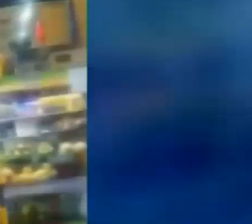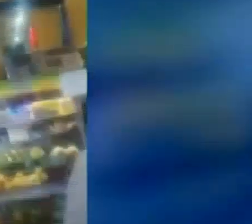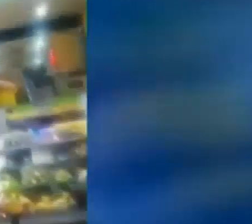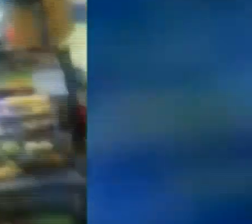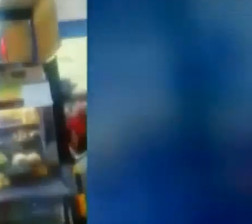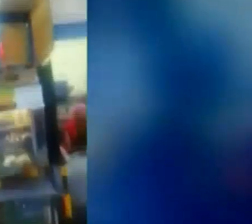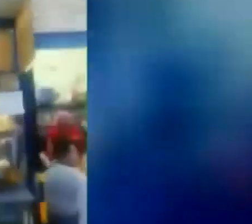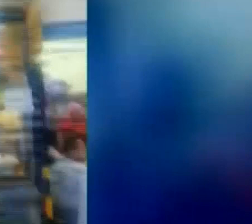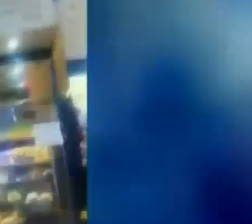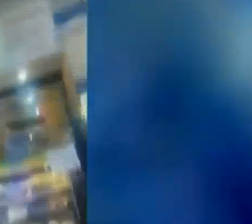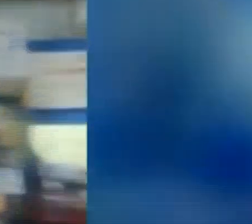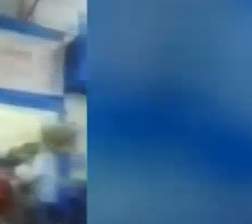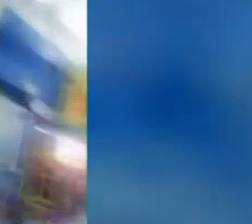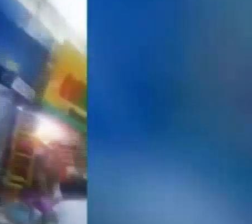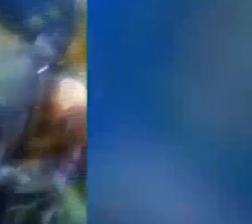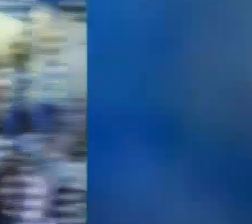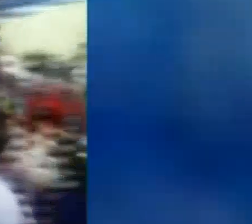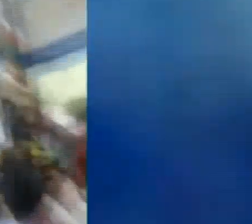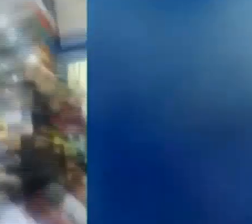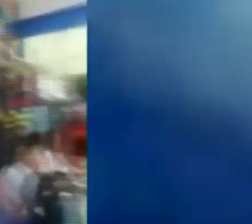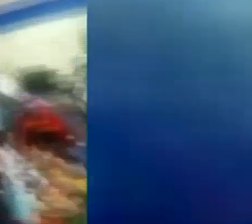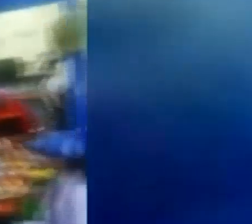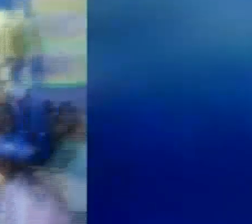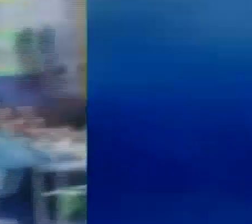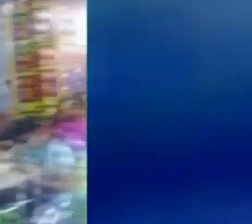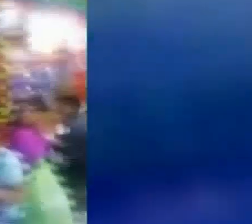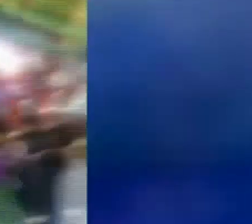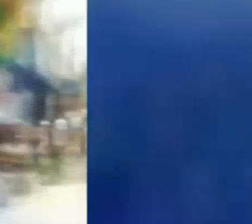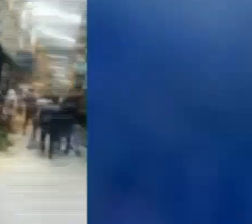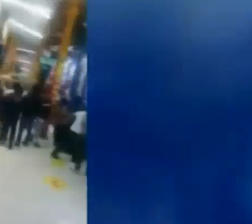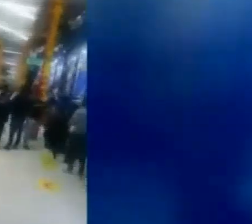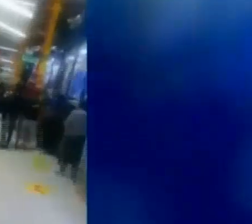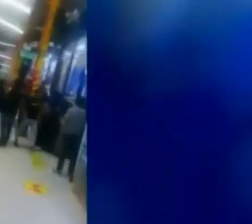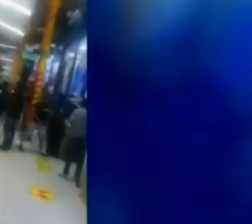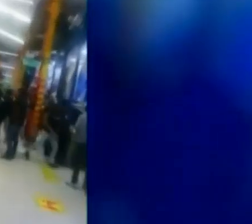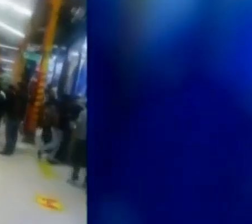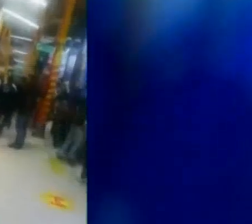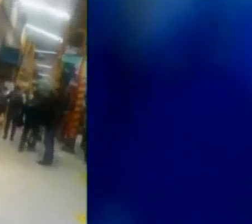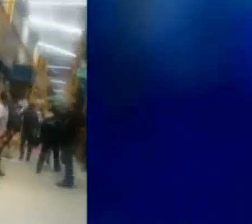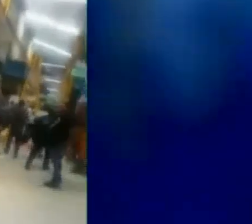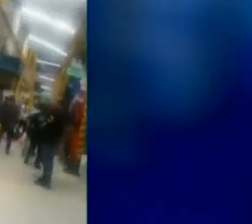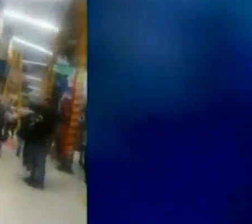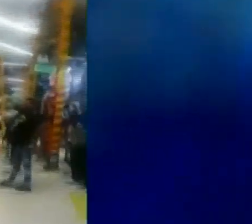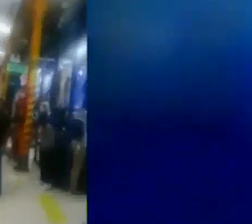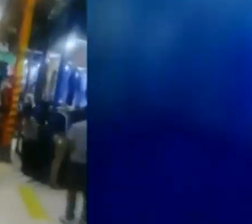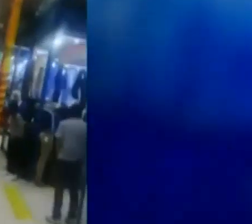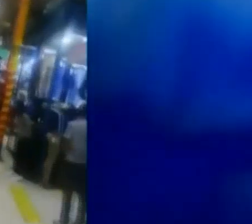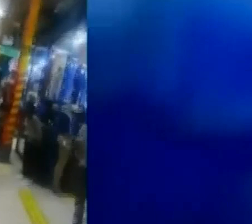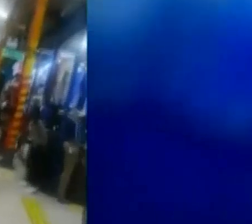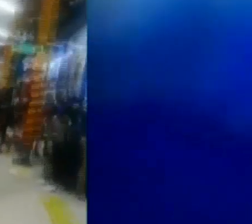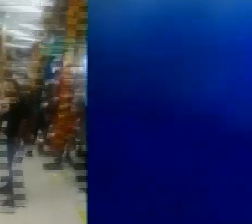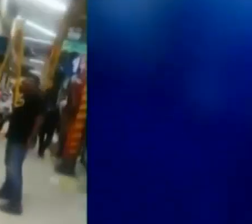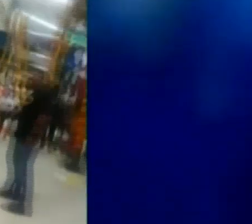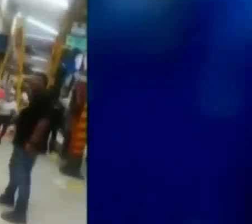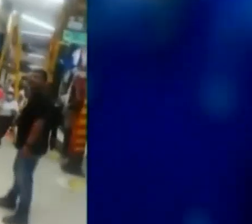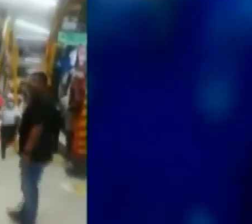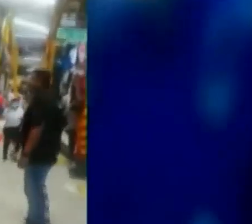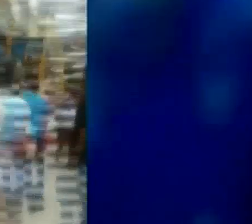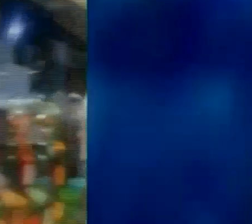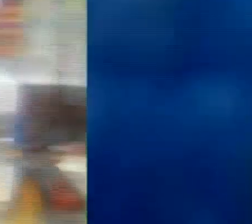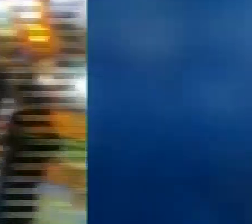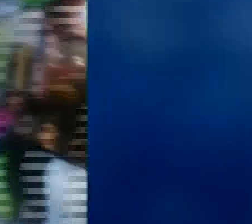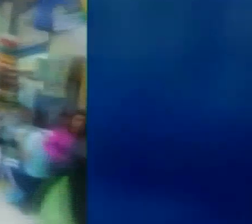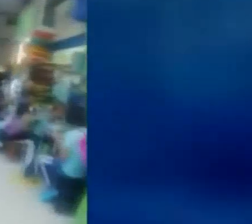cargo y le tomen protesta el Congreso de Perú. Dina Boluarte ha sido vicepresidenta desde el 28 de julio del